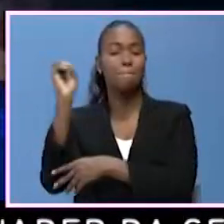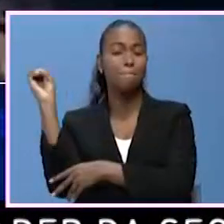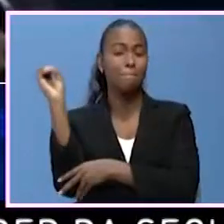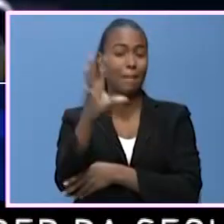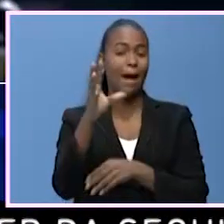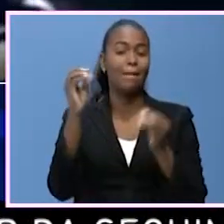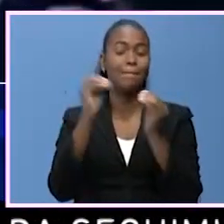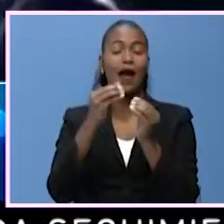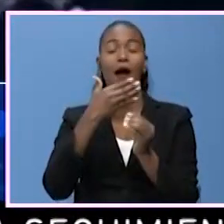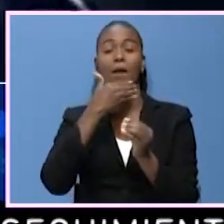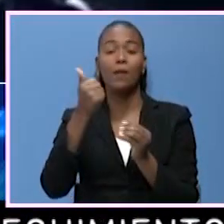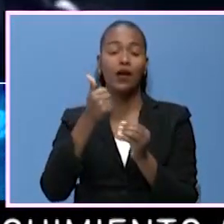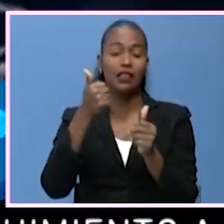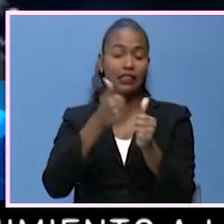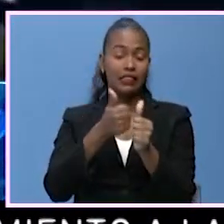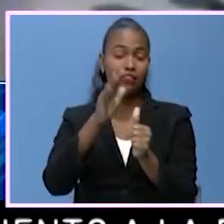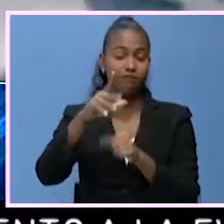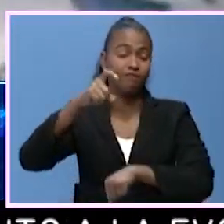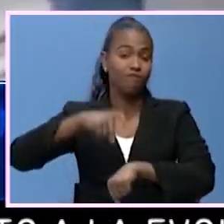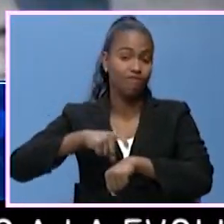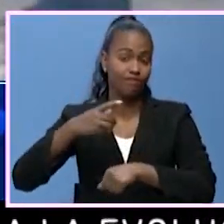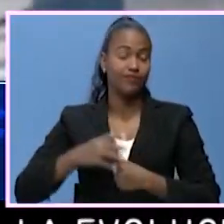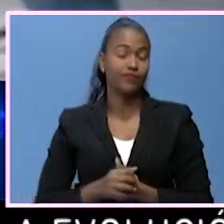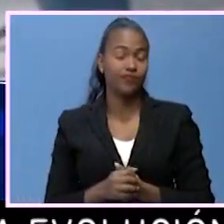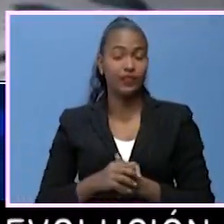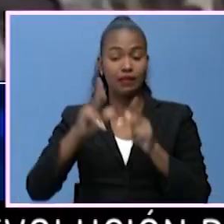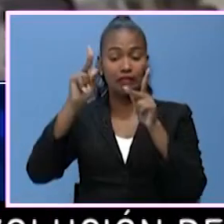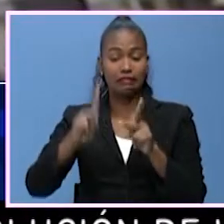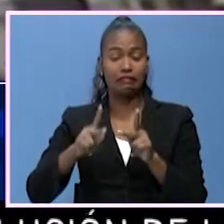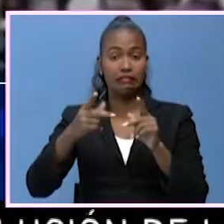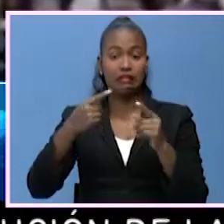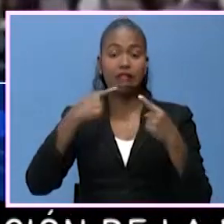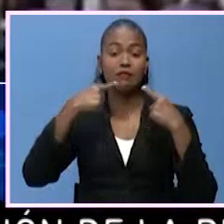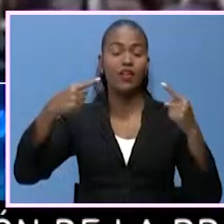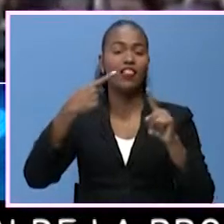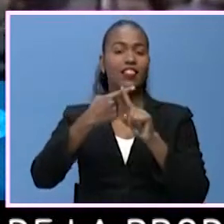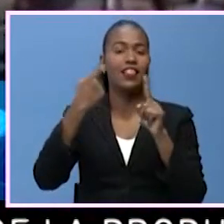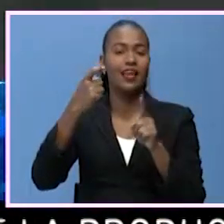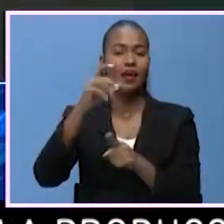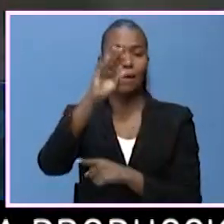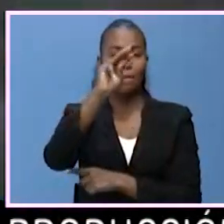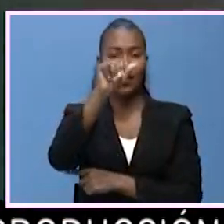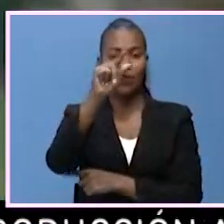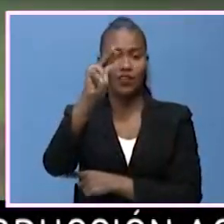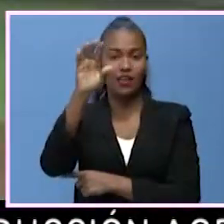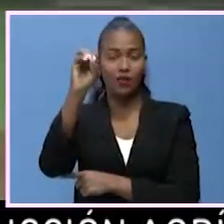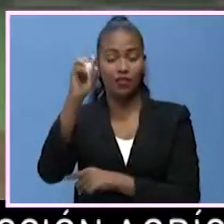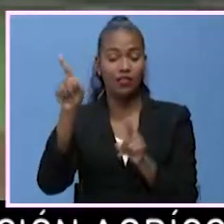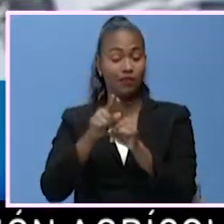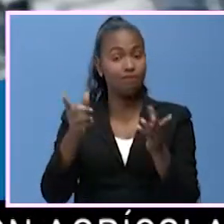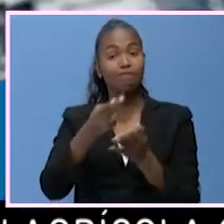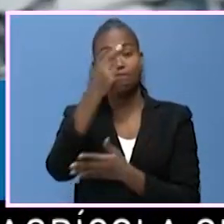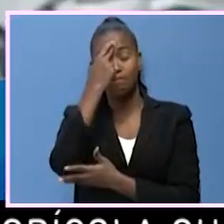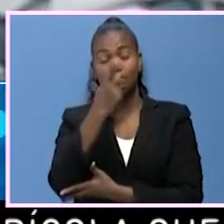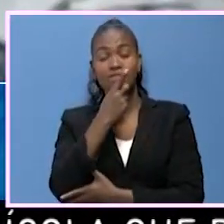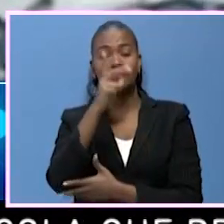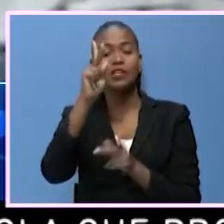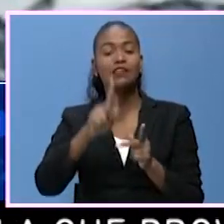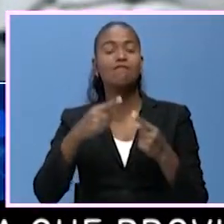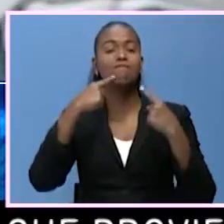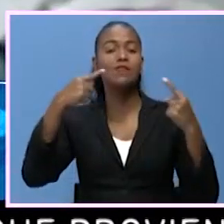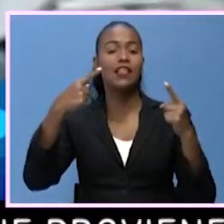más dominante en demasía durante su época. Leyenda de Mano Guayabo. Leyenda de nuestro país. Leyenda